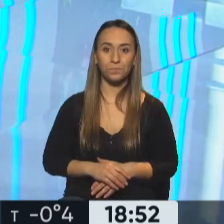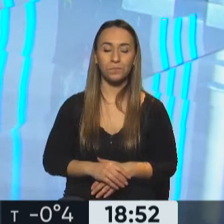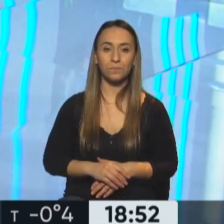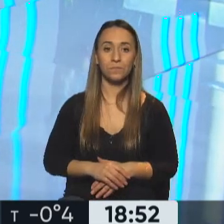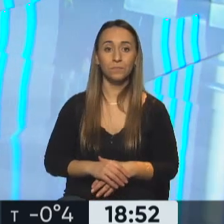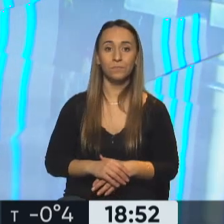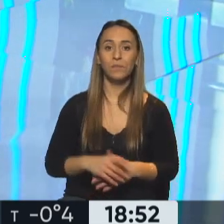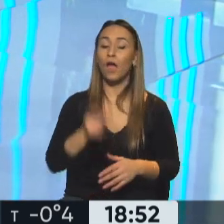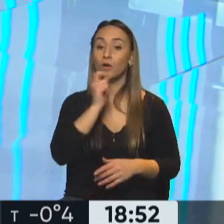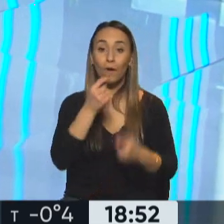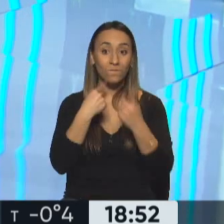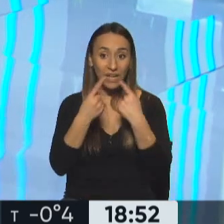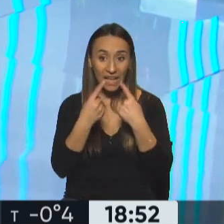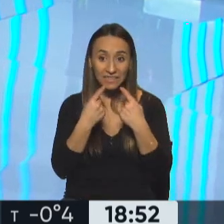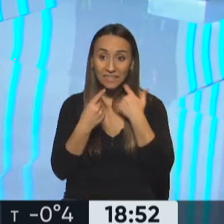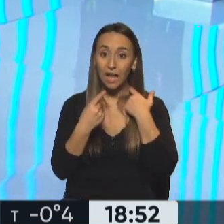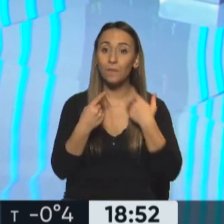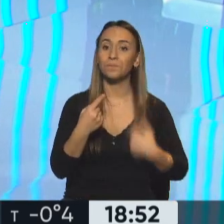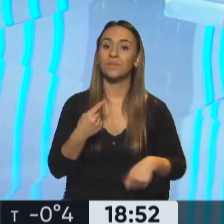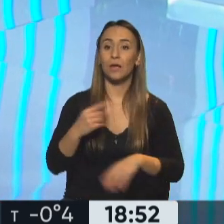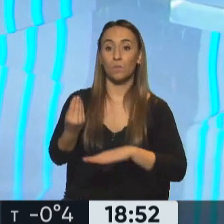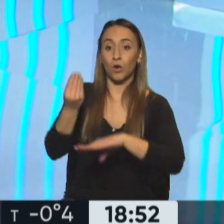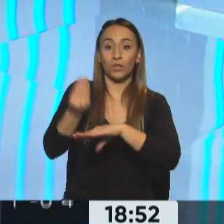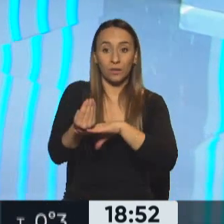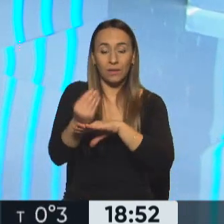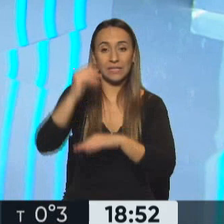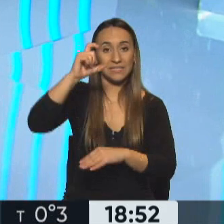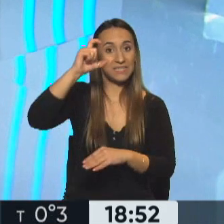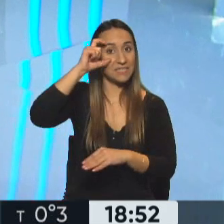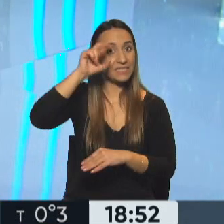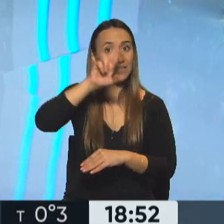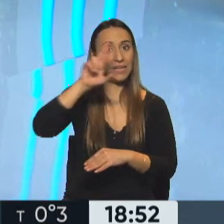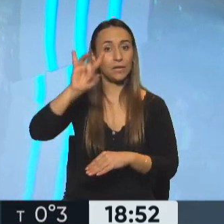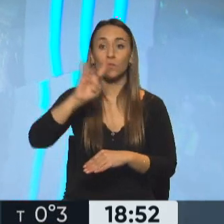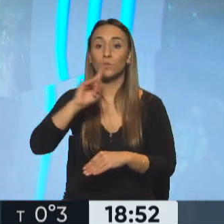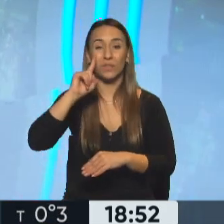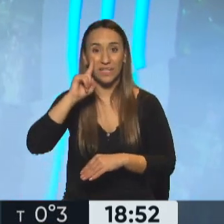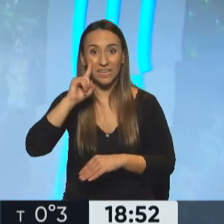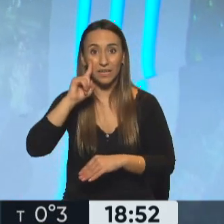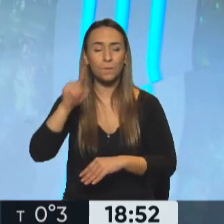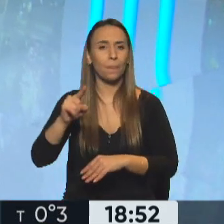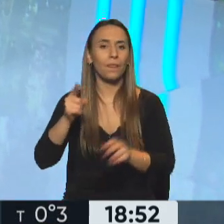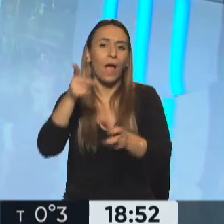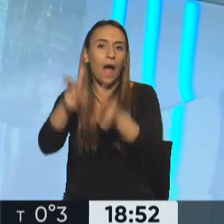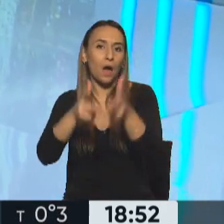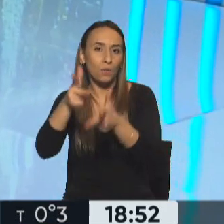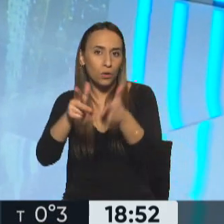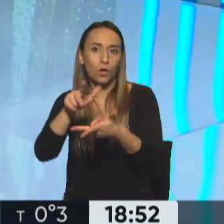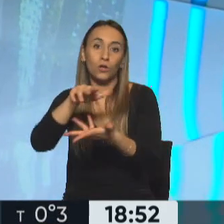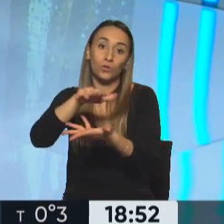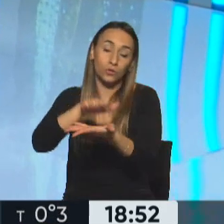En conferencia de prensa, la portavoz presidencial Gabriela Cerruti se refirió a la